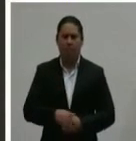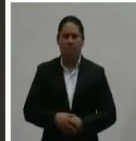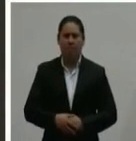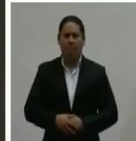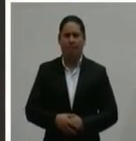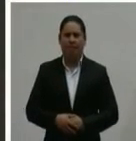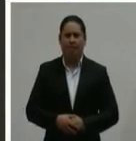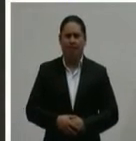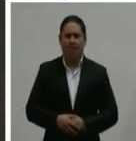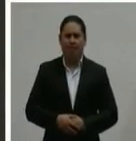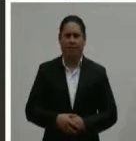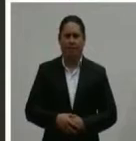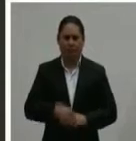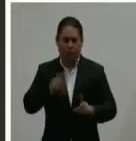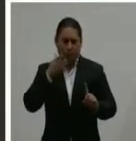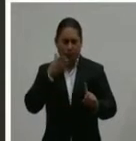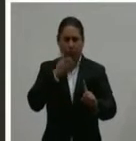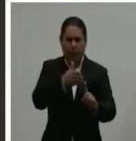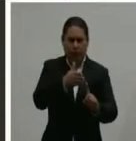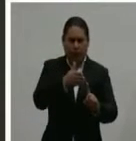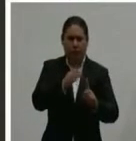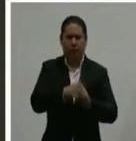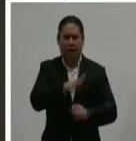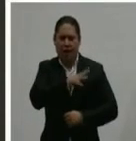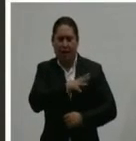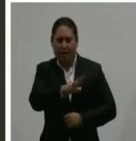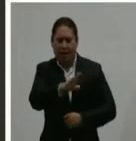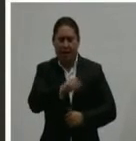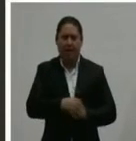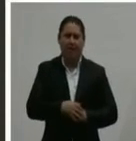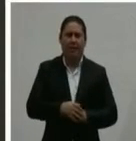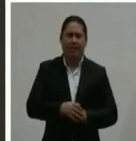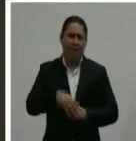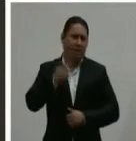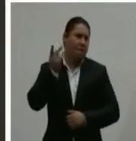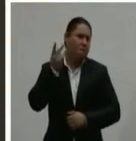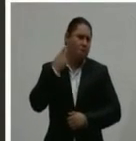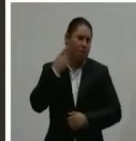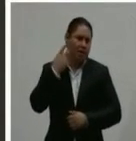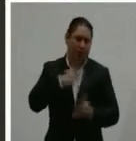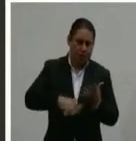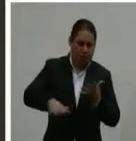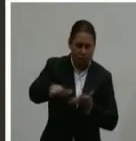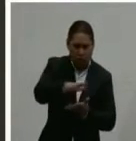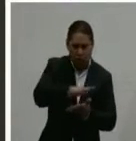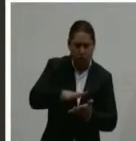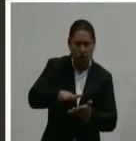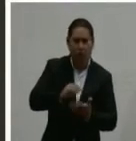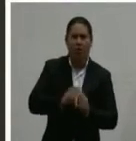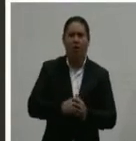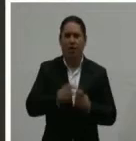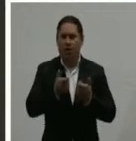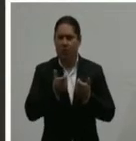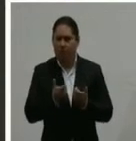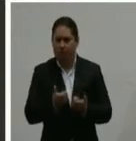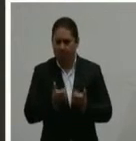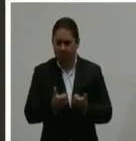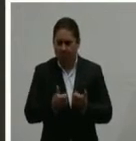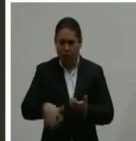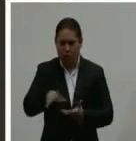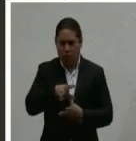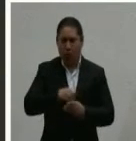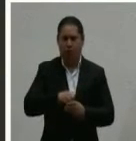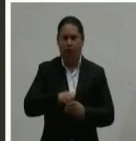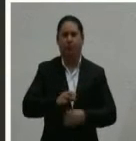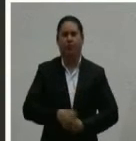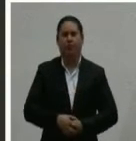determinar los objetivos generales de las políticas públicas y los recursos